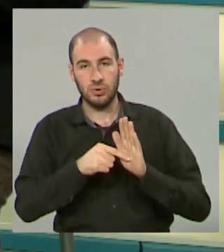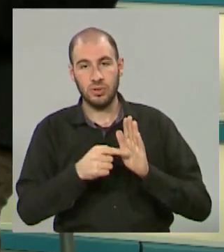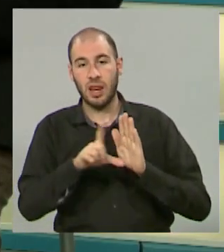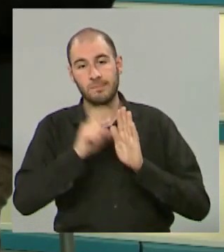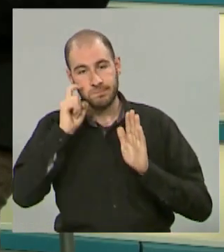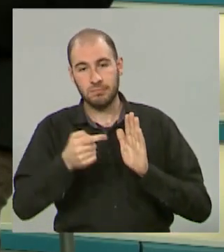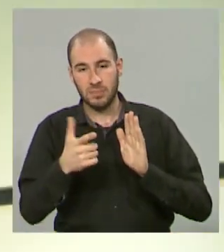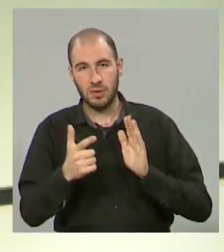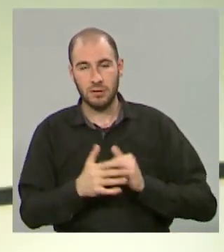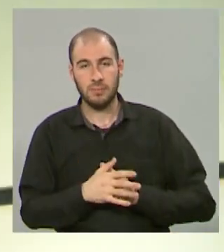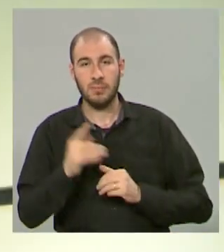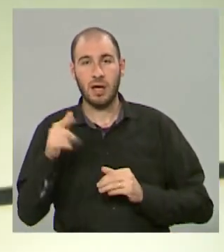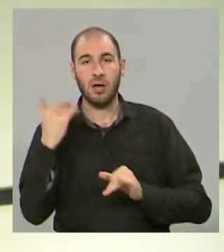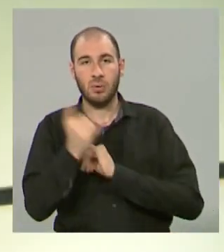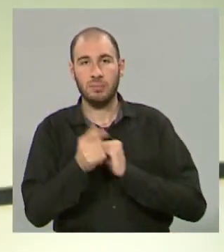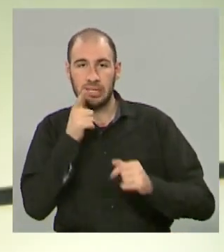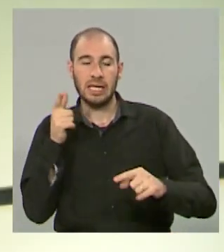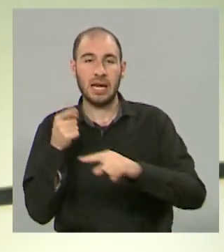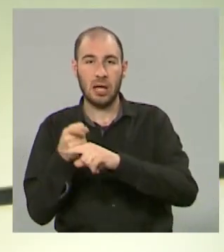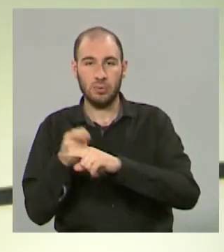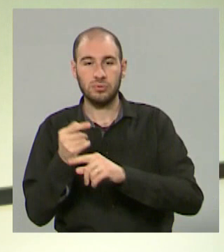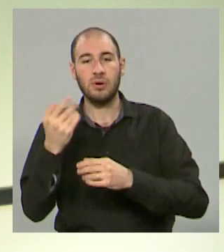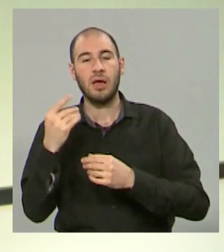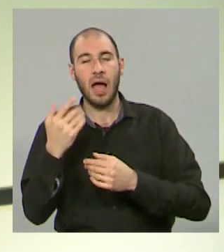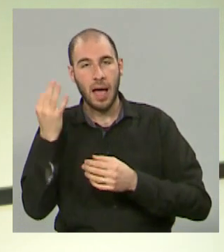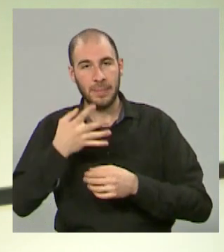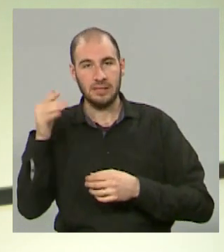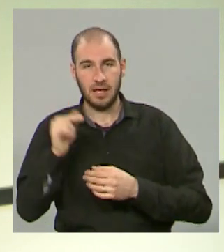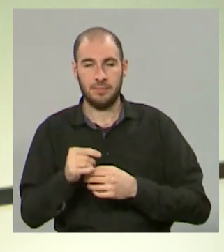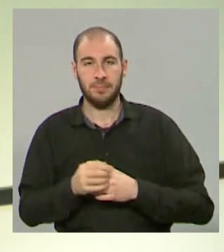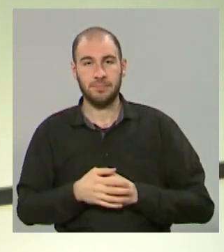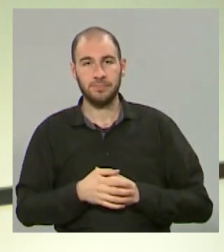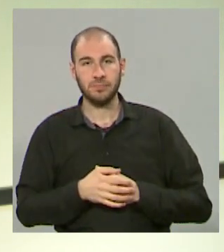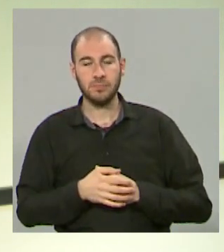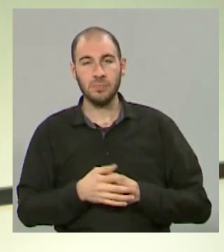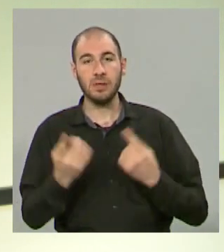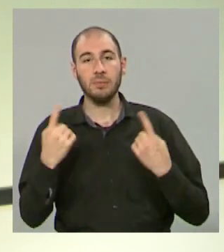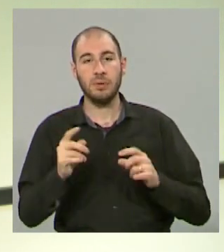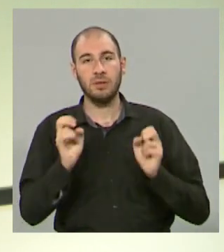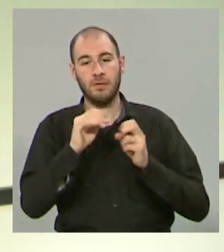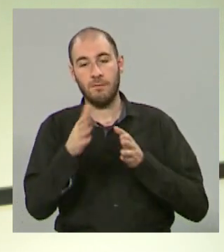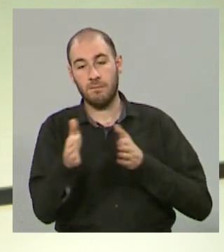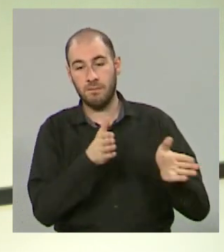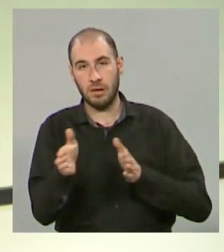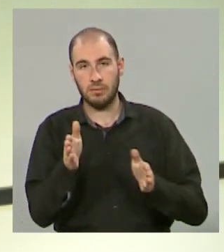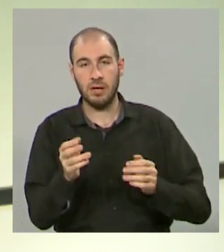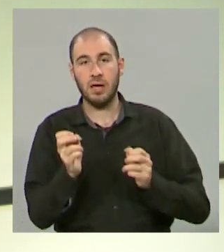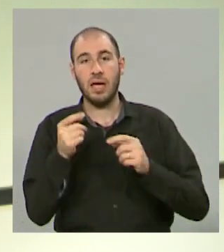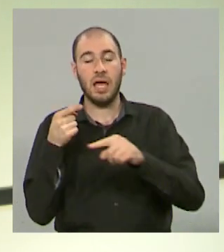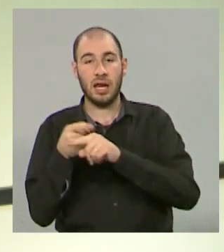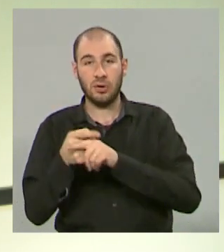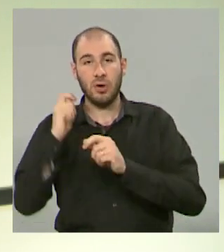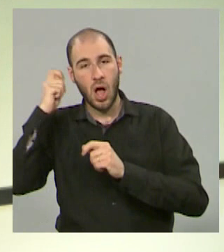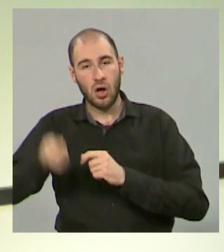delito. En este sentido podría interponer un recurso extraordinario de casación. Claro. Pero son esas dos vías, o uh-huh. recurre y se va a